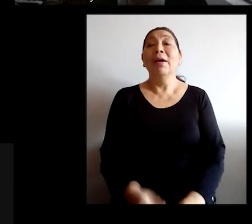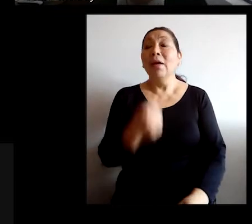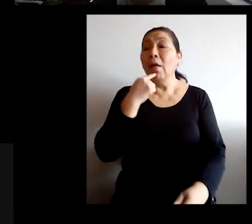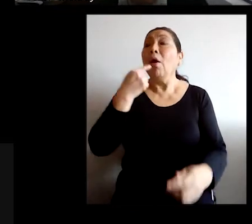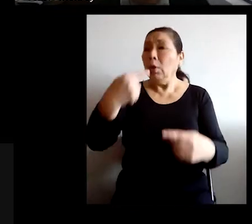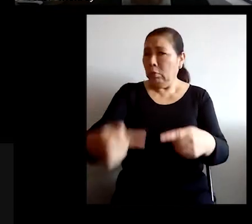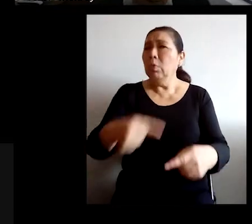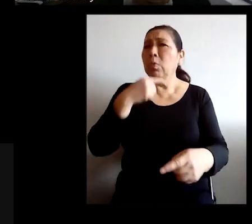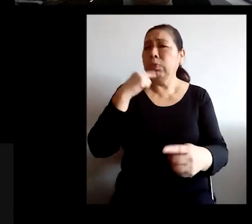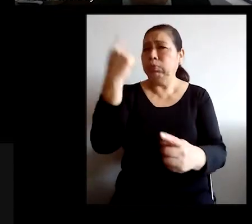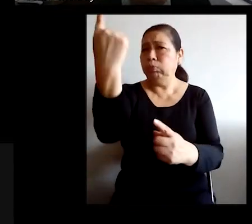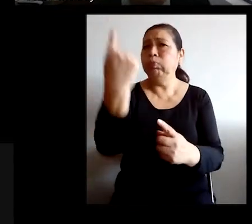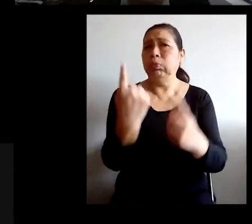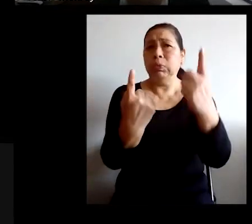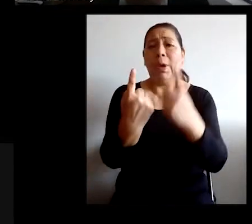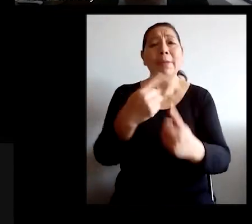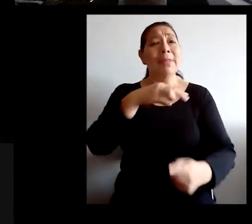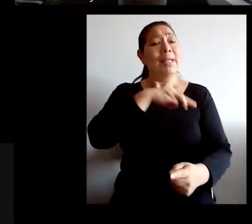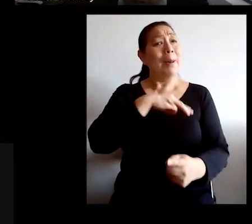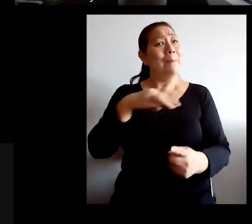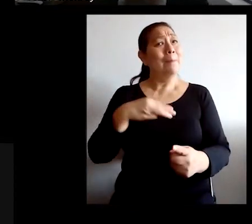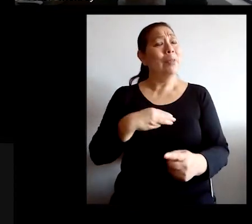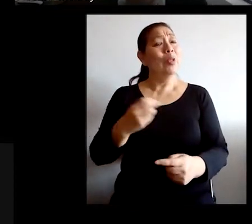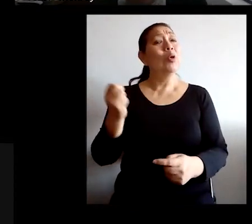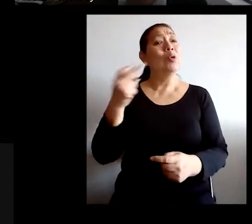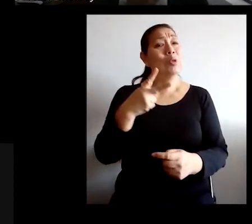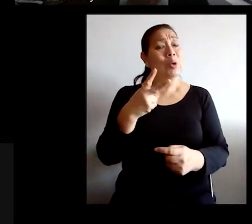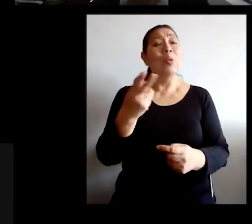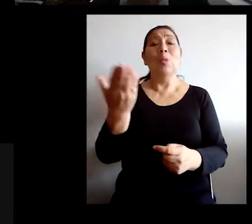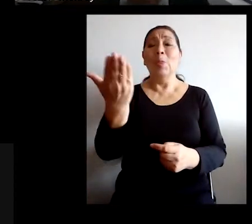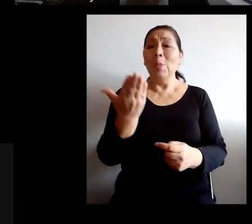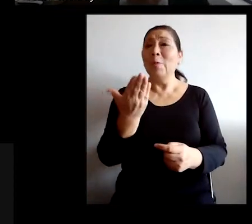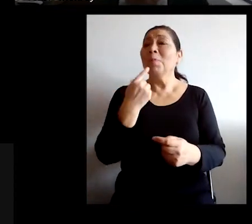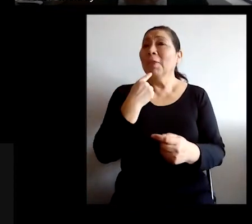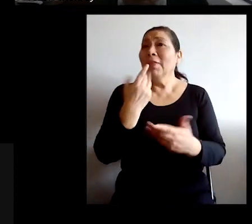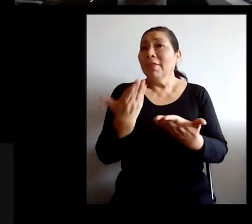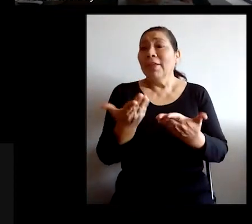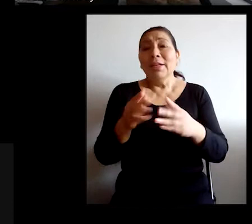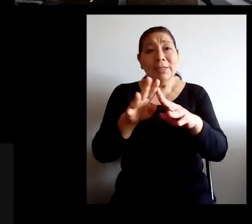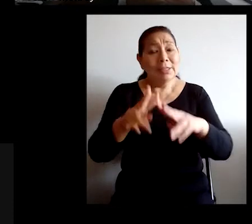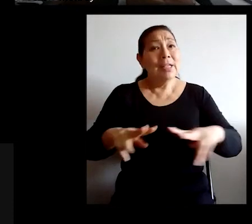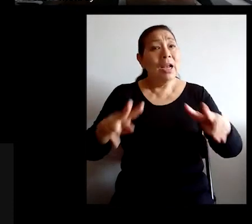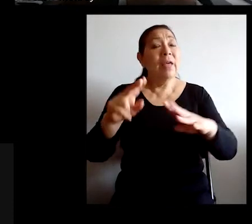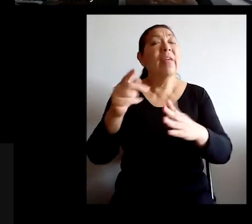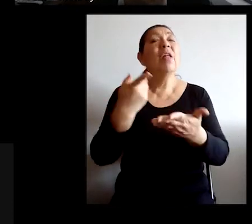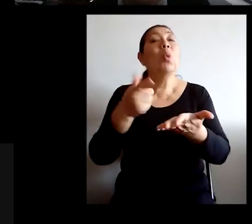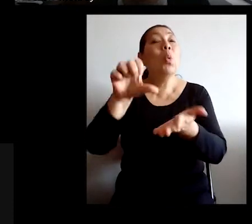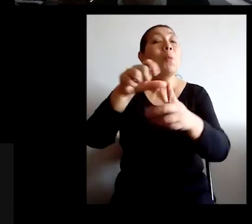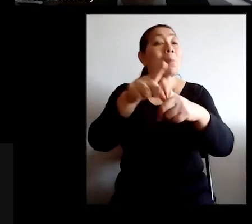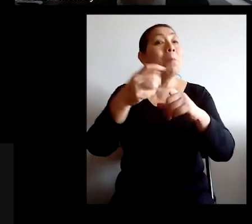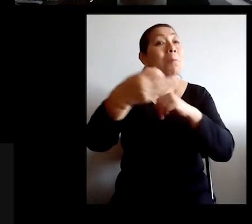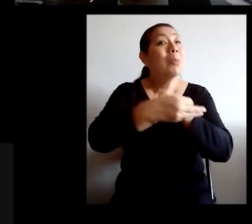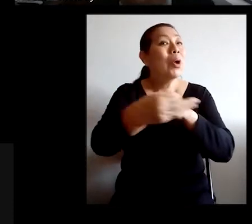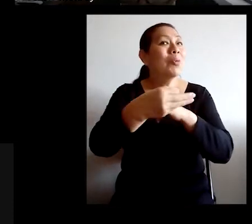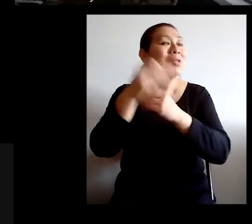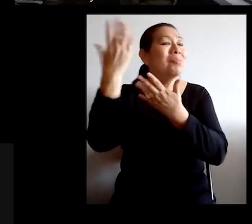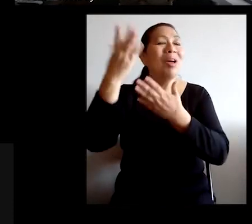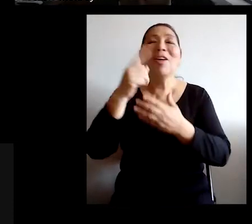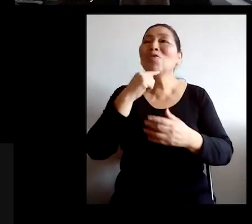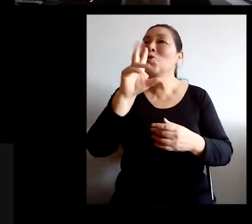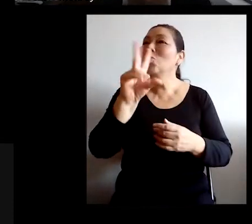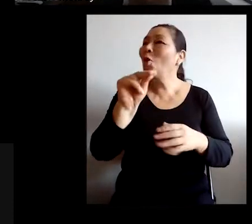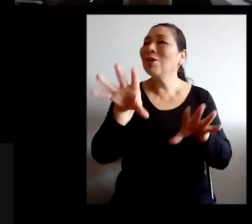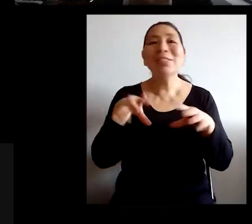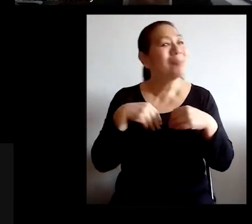Apeló el ministerio y en segundo grado la sala de Piura declaró improcedente la